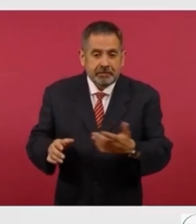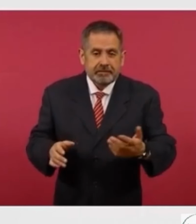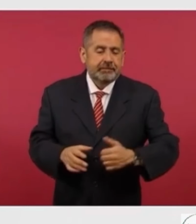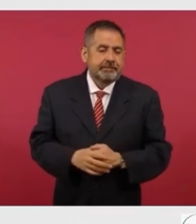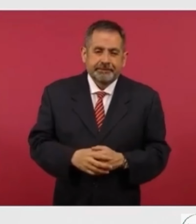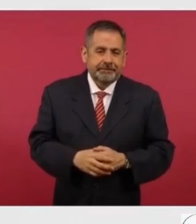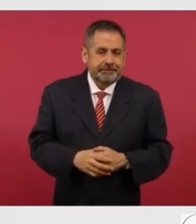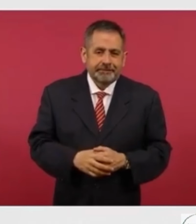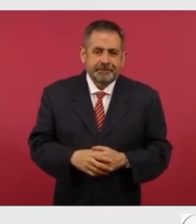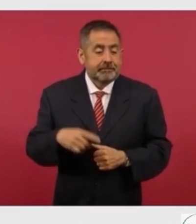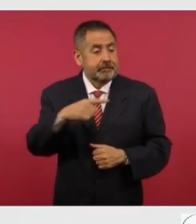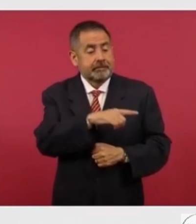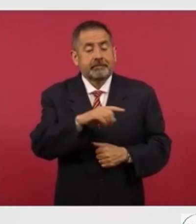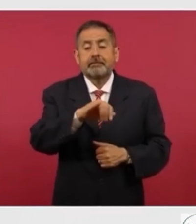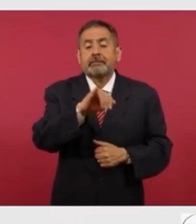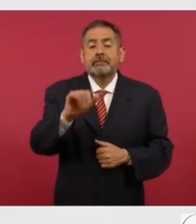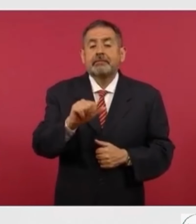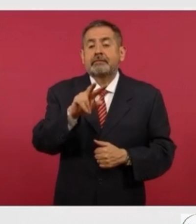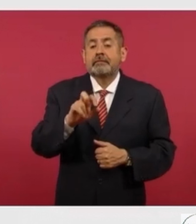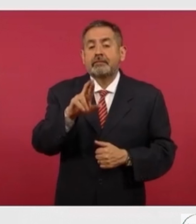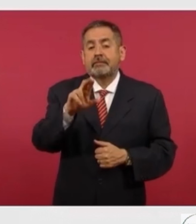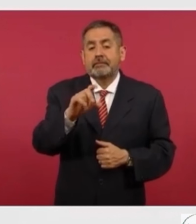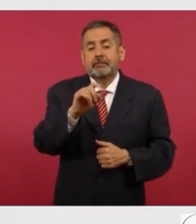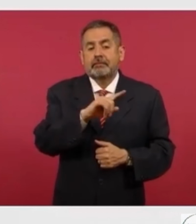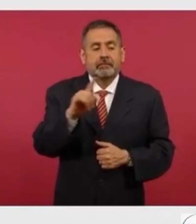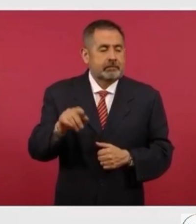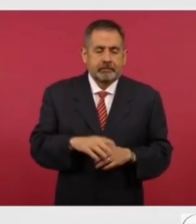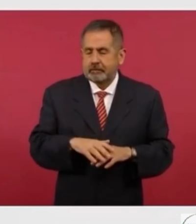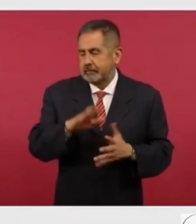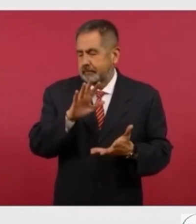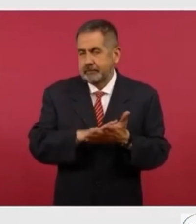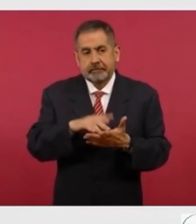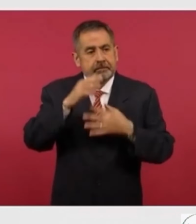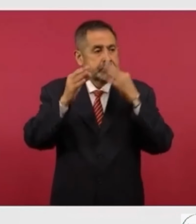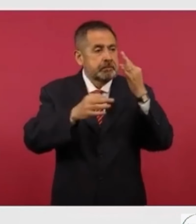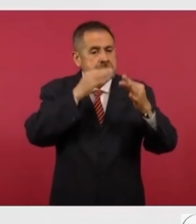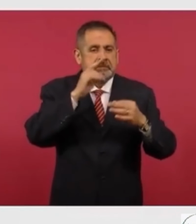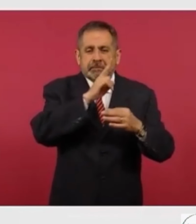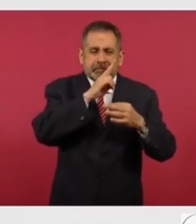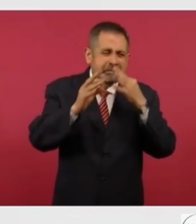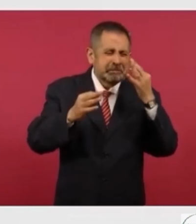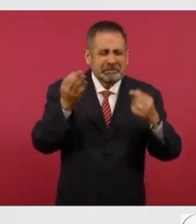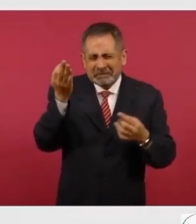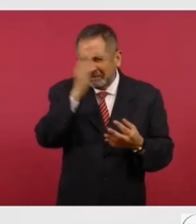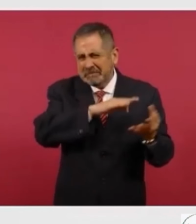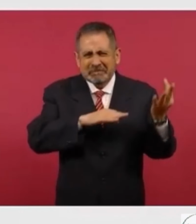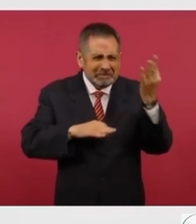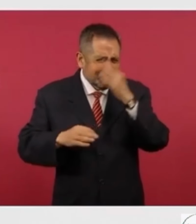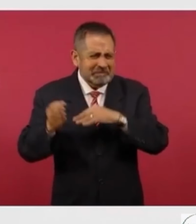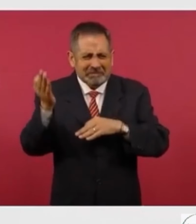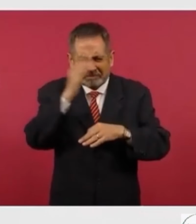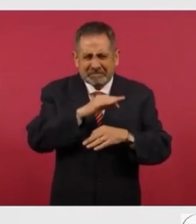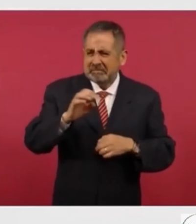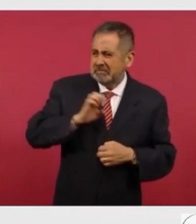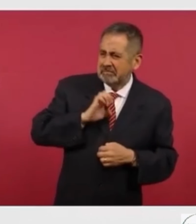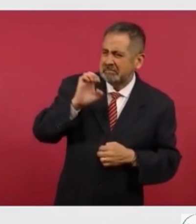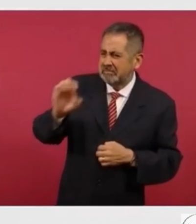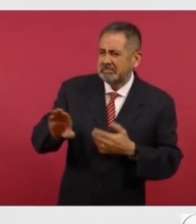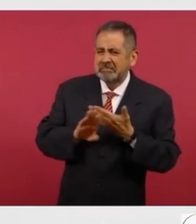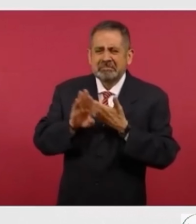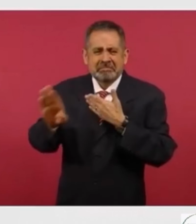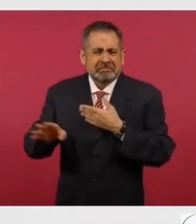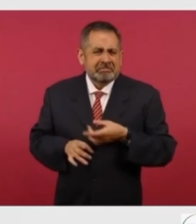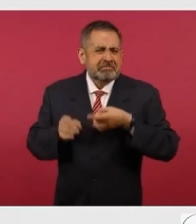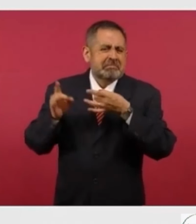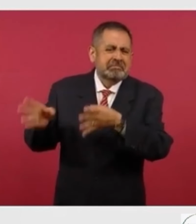de la oposición es uno de los mayores propagadores de noticias falsas, odio, racismo,